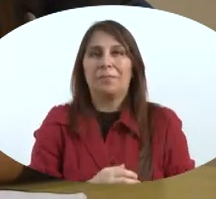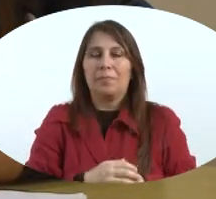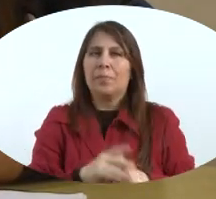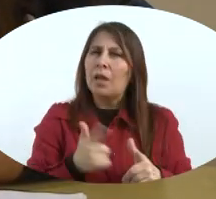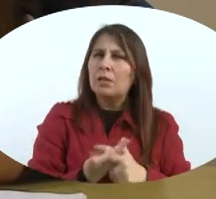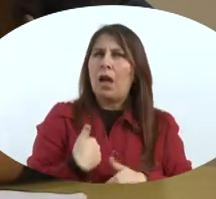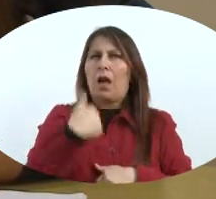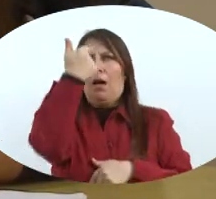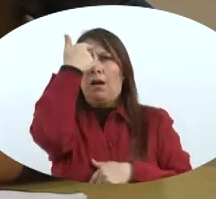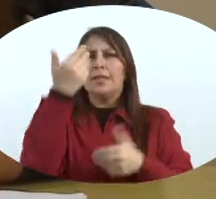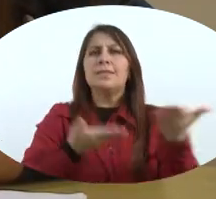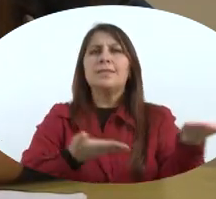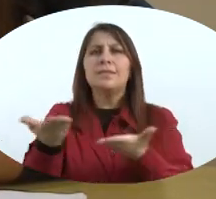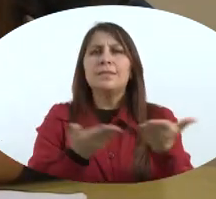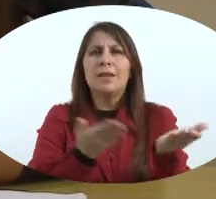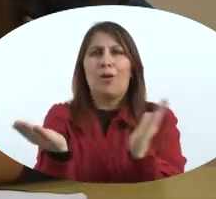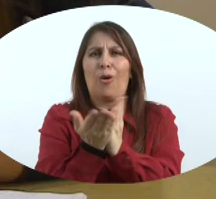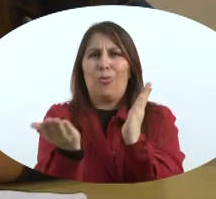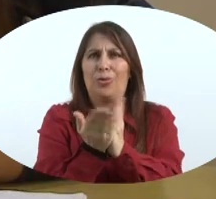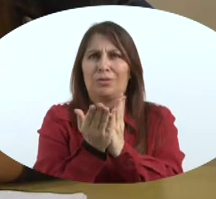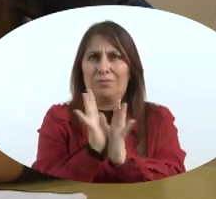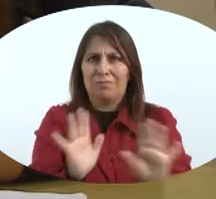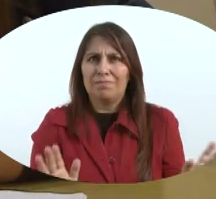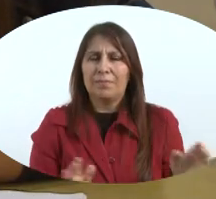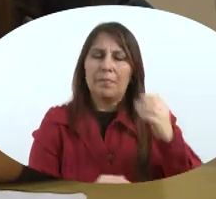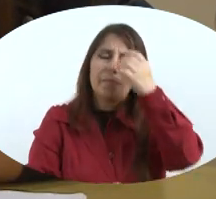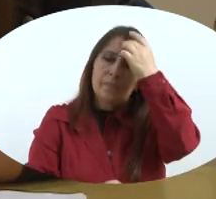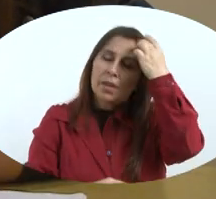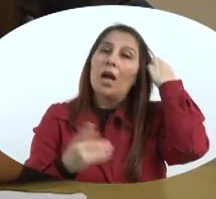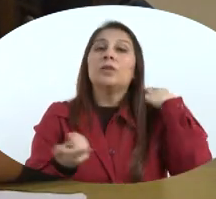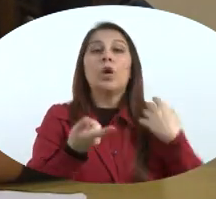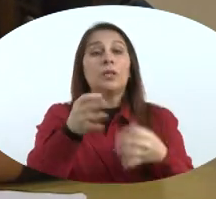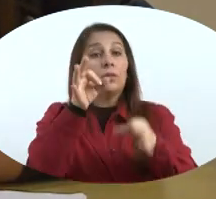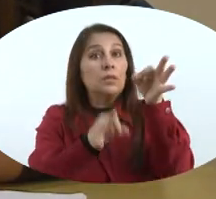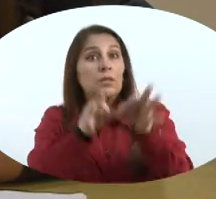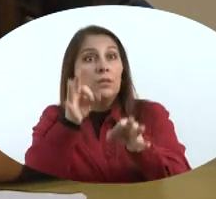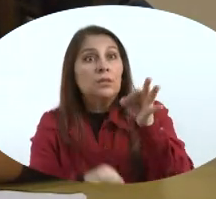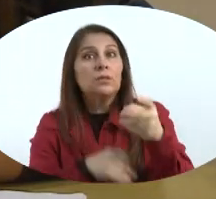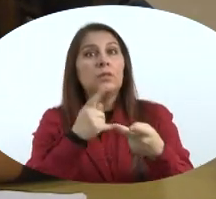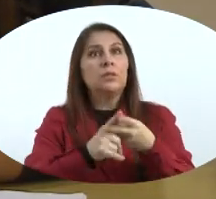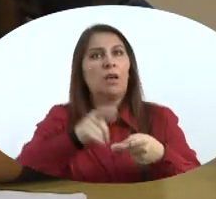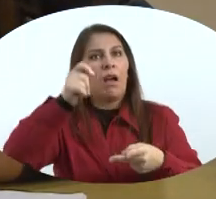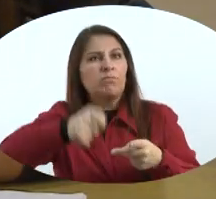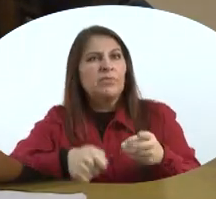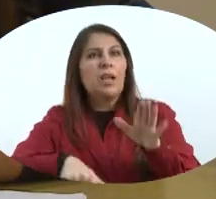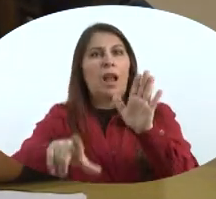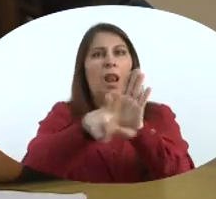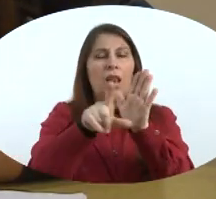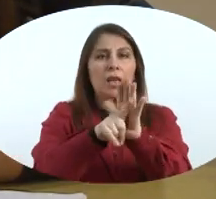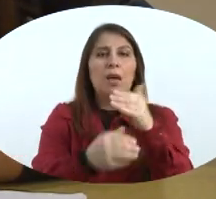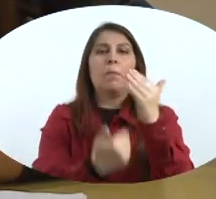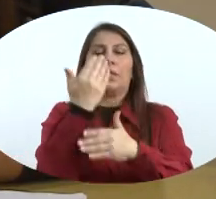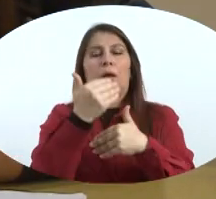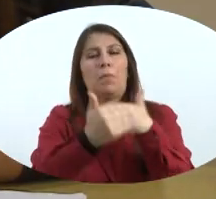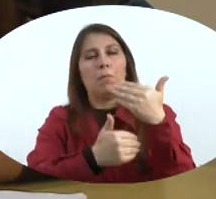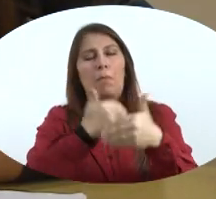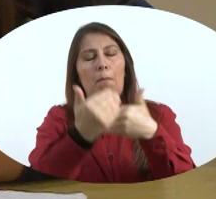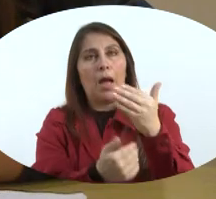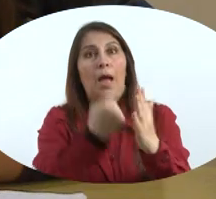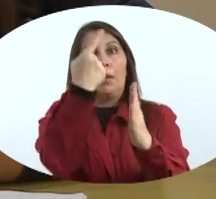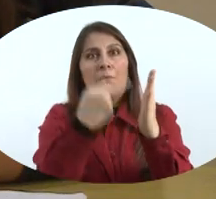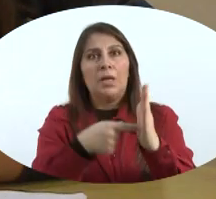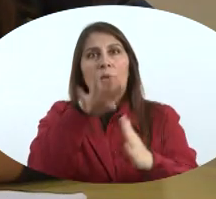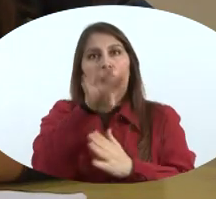del servicio de la educación entonces digamos que la jurisprudencia y la normatividad comienza a avanzar y se materializa en el año